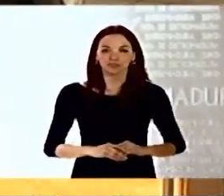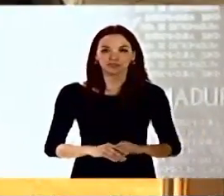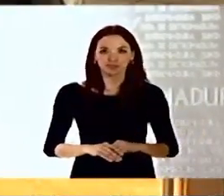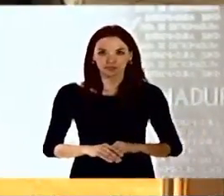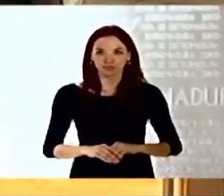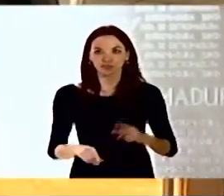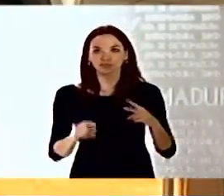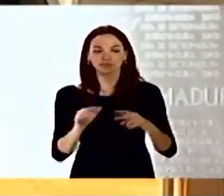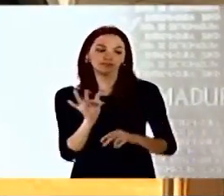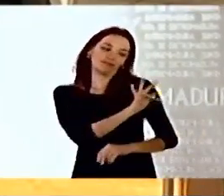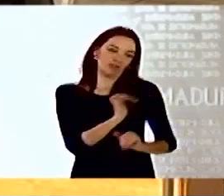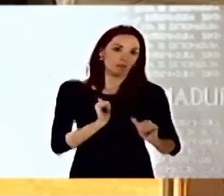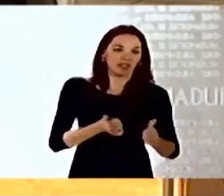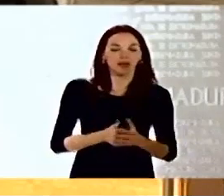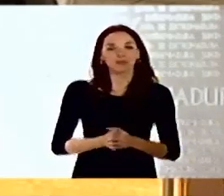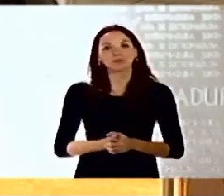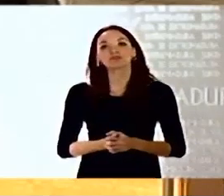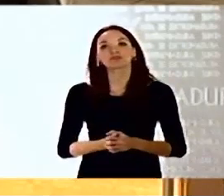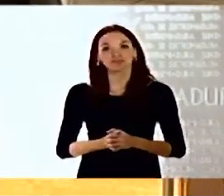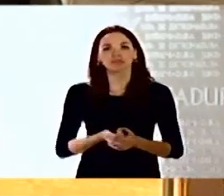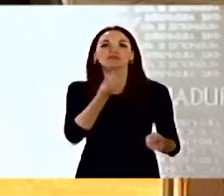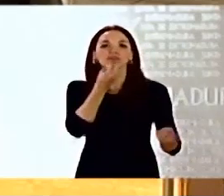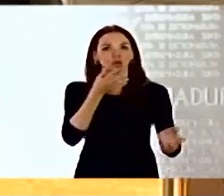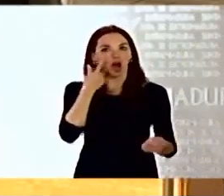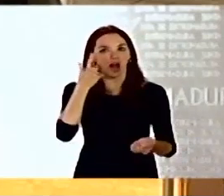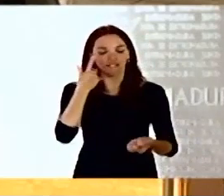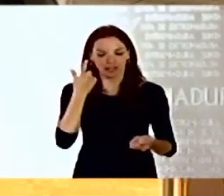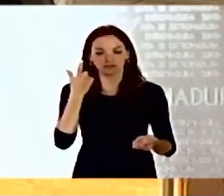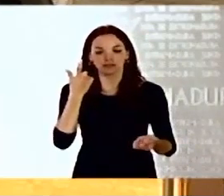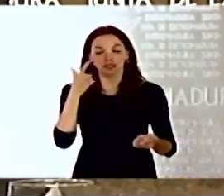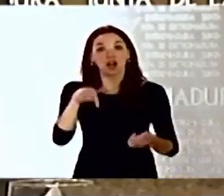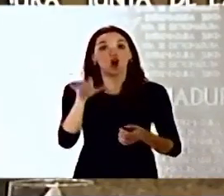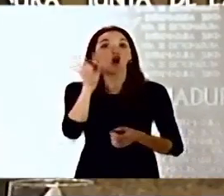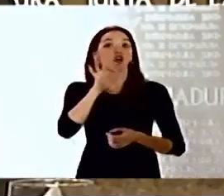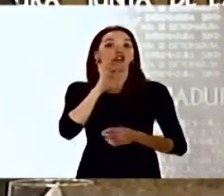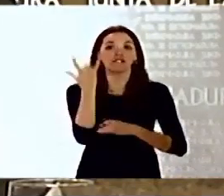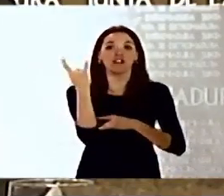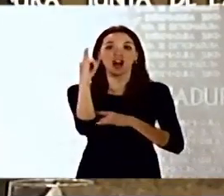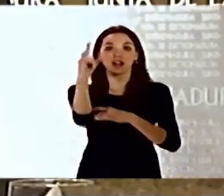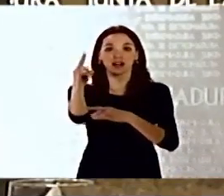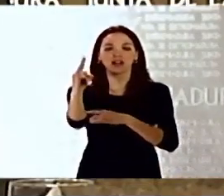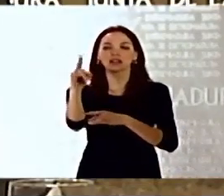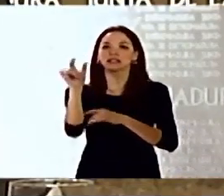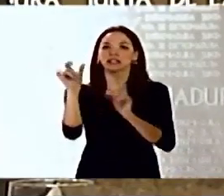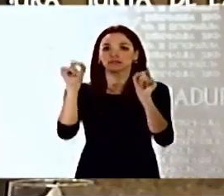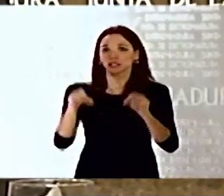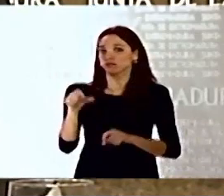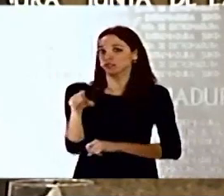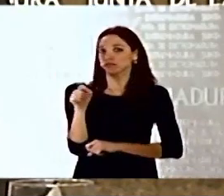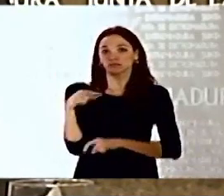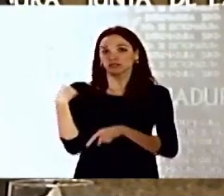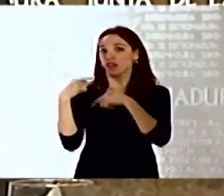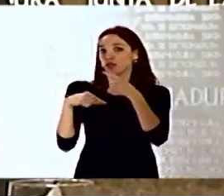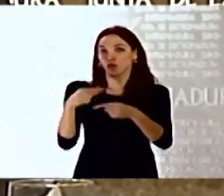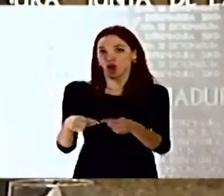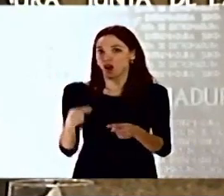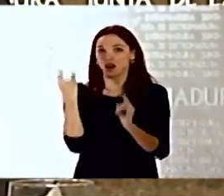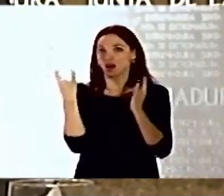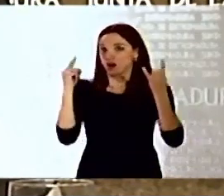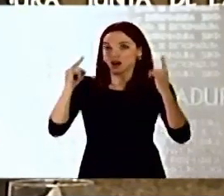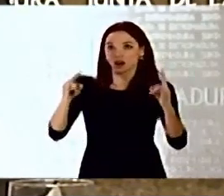Empieza, Bego. Sí. Bueno, pues vamos a ver. Este olivar es el olivar tradicional. El